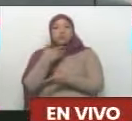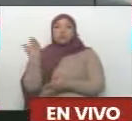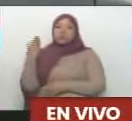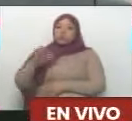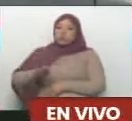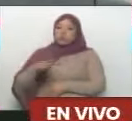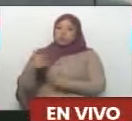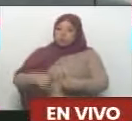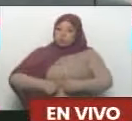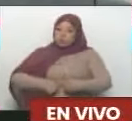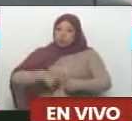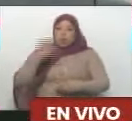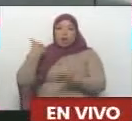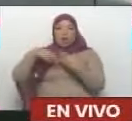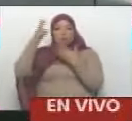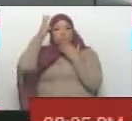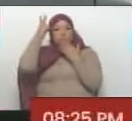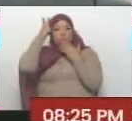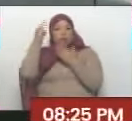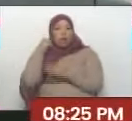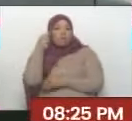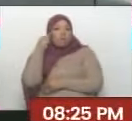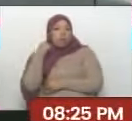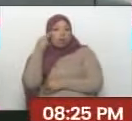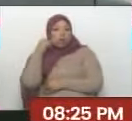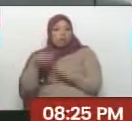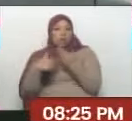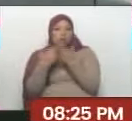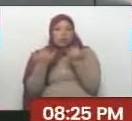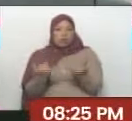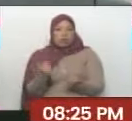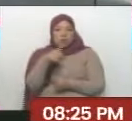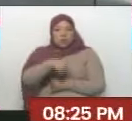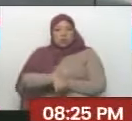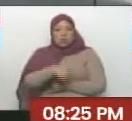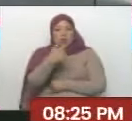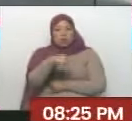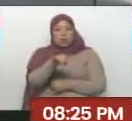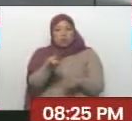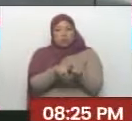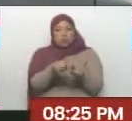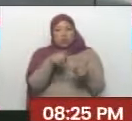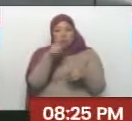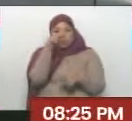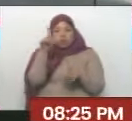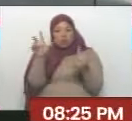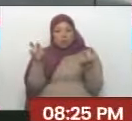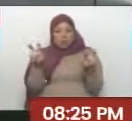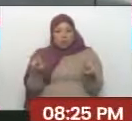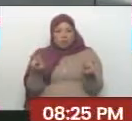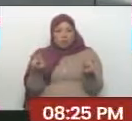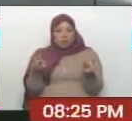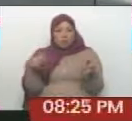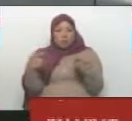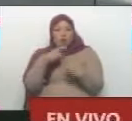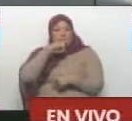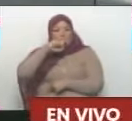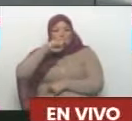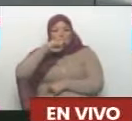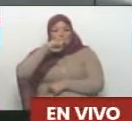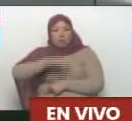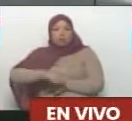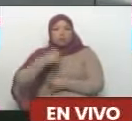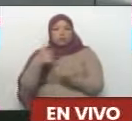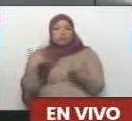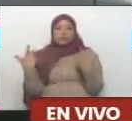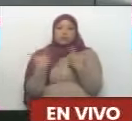que padecieron nuestros ancestros, hasta la vileza del neofascismo moderno. No obstante,